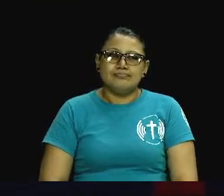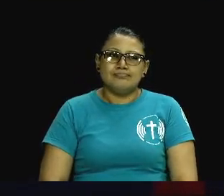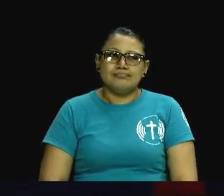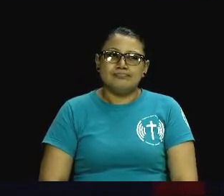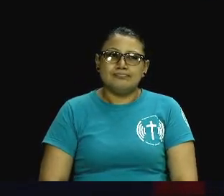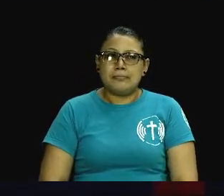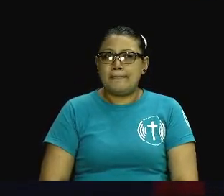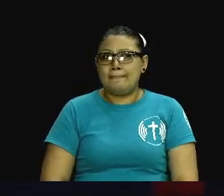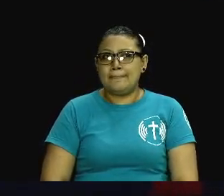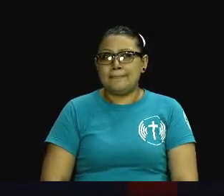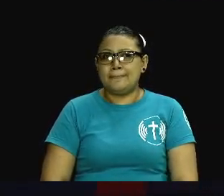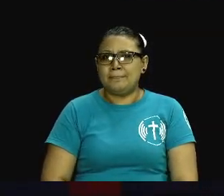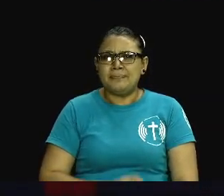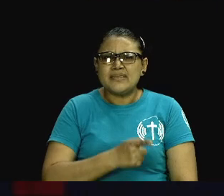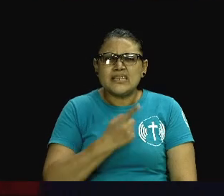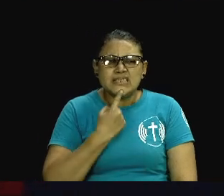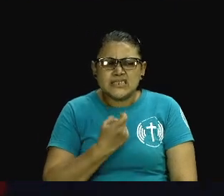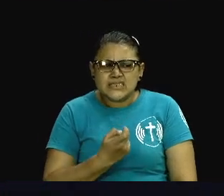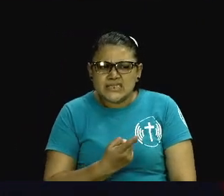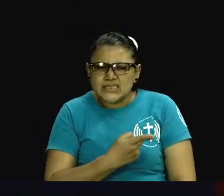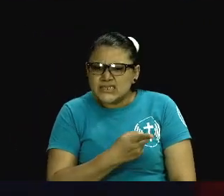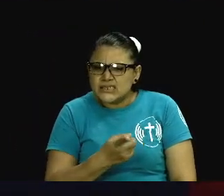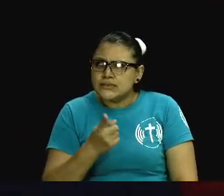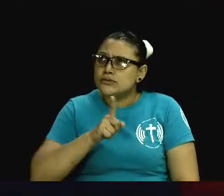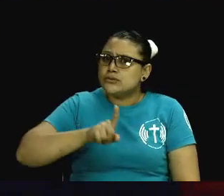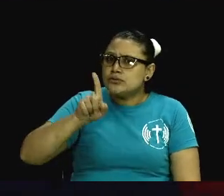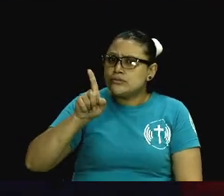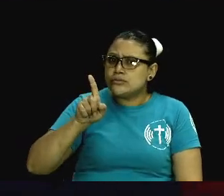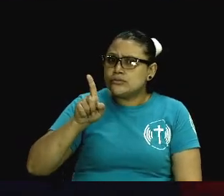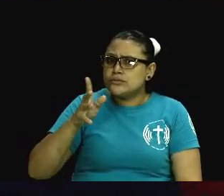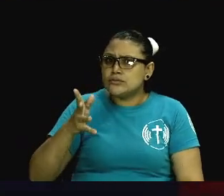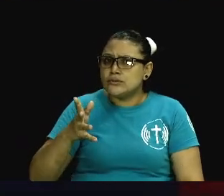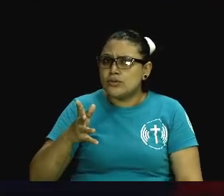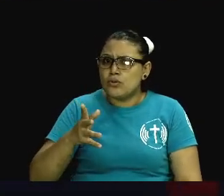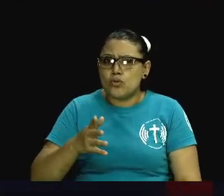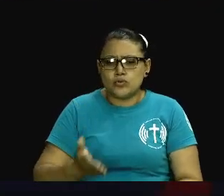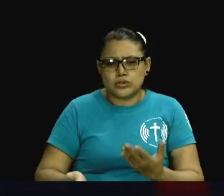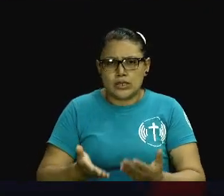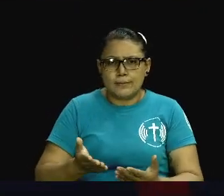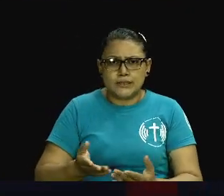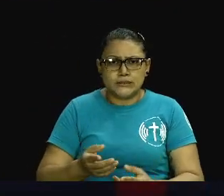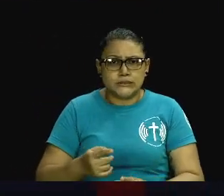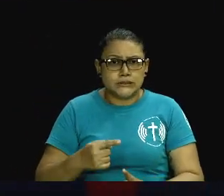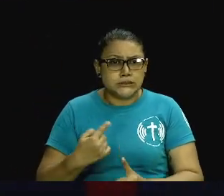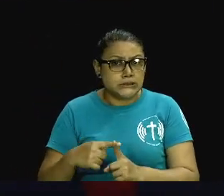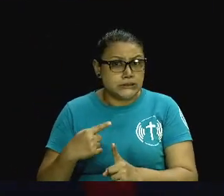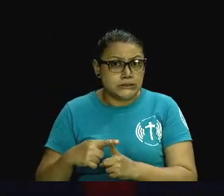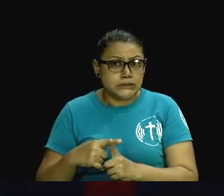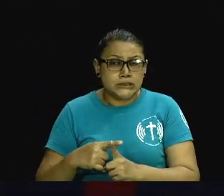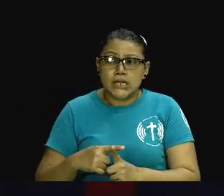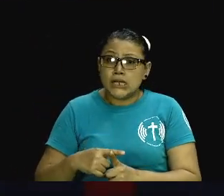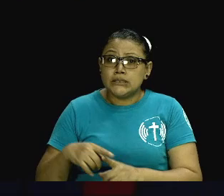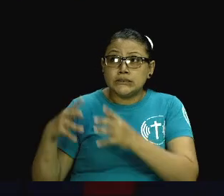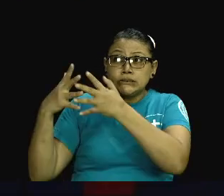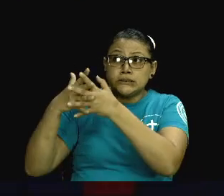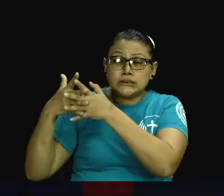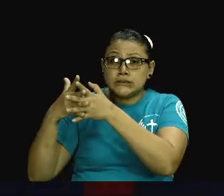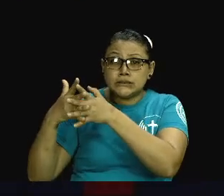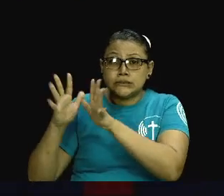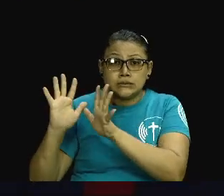lo iban a sacar adelante quién es tu dios la tía que está allá en florida la tía que está en los ángeles